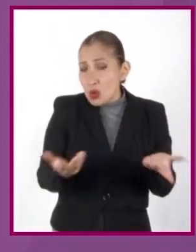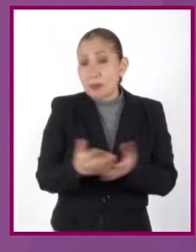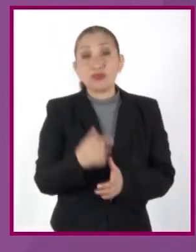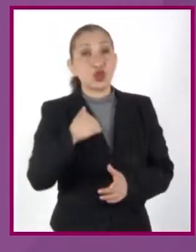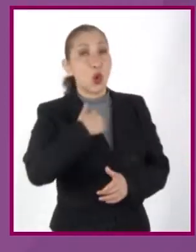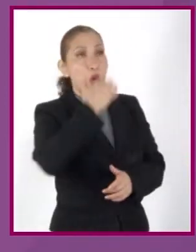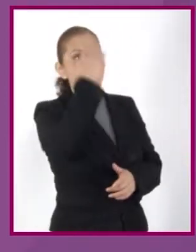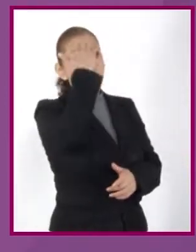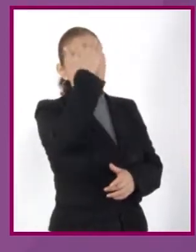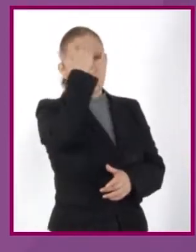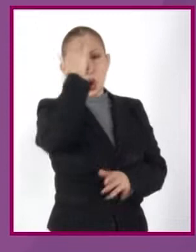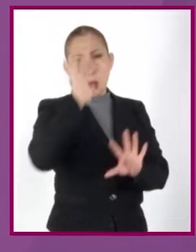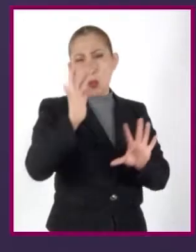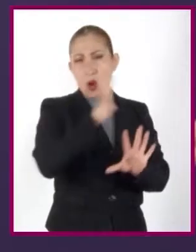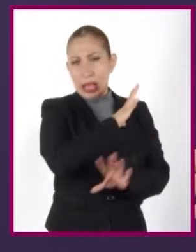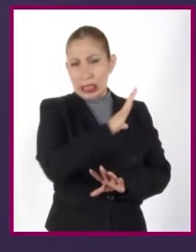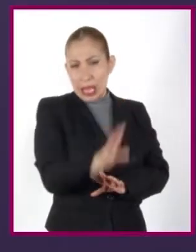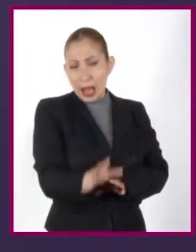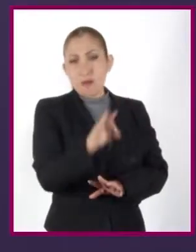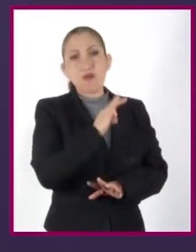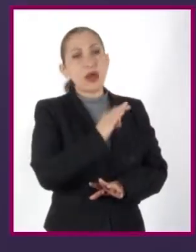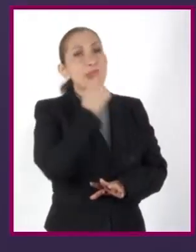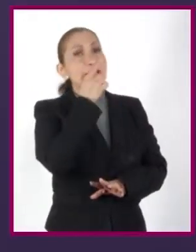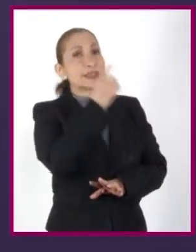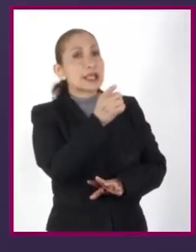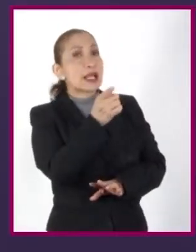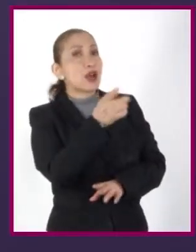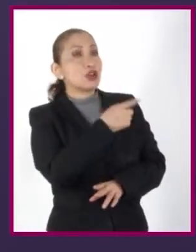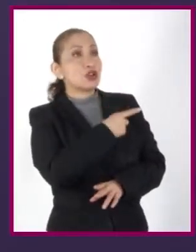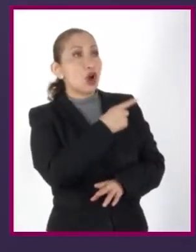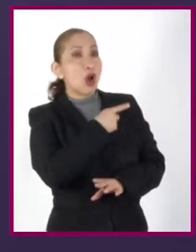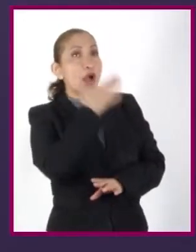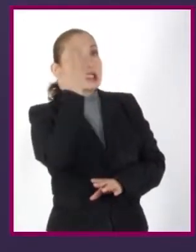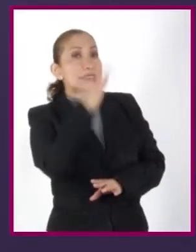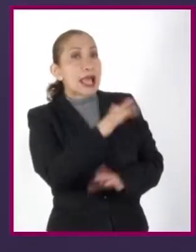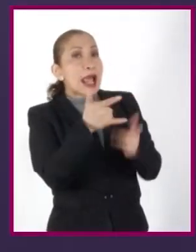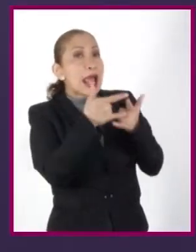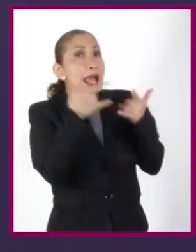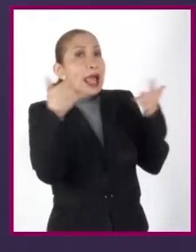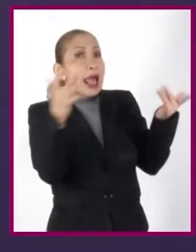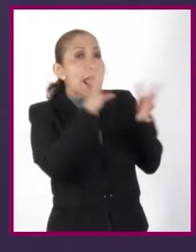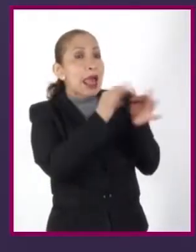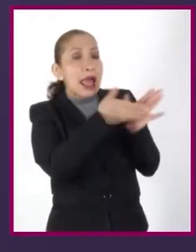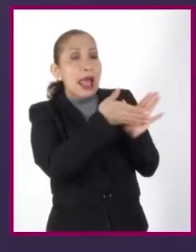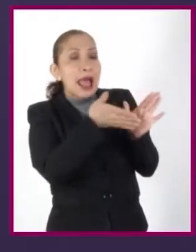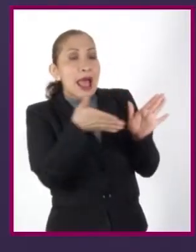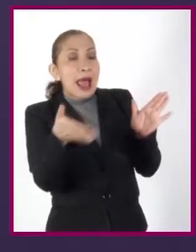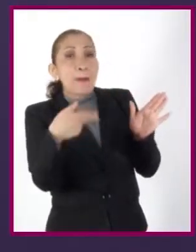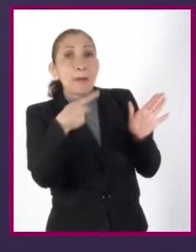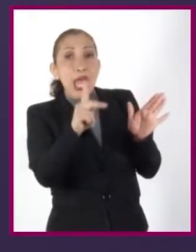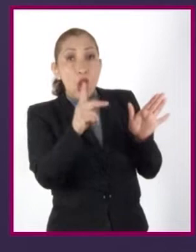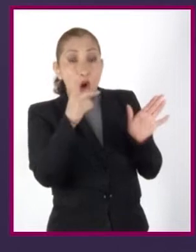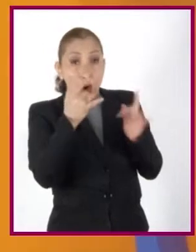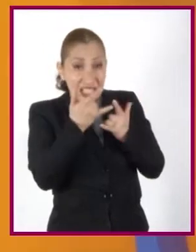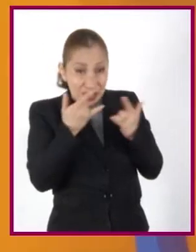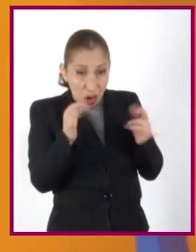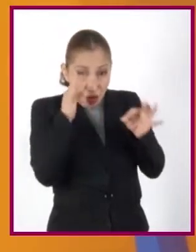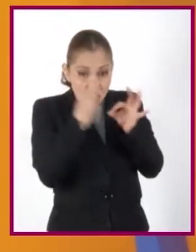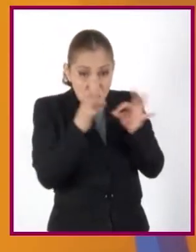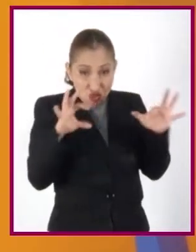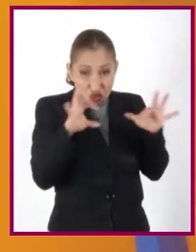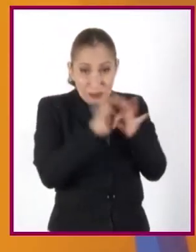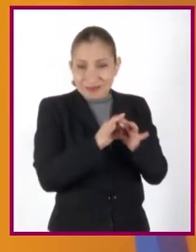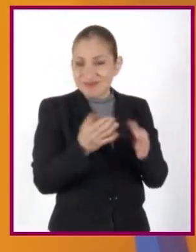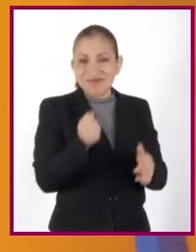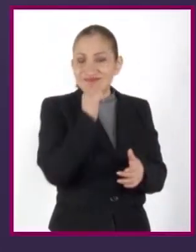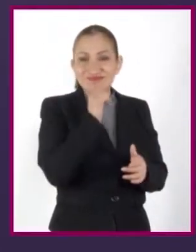las conozco a grandes rasgos. Podría decir que solo me sé el relato, pero no los datos históricos.